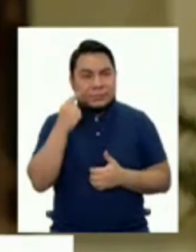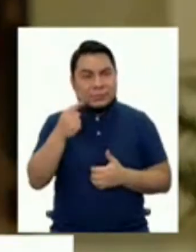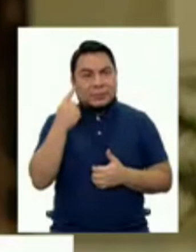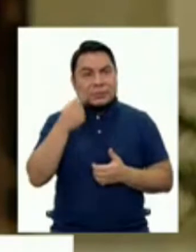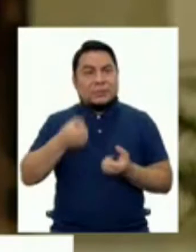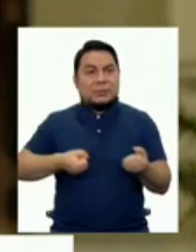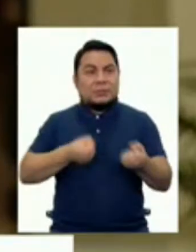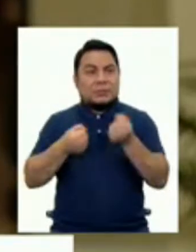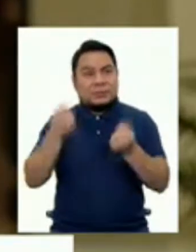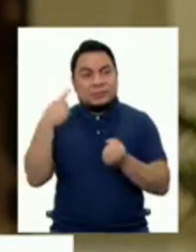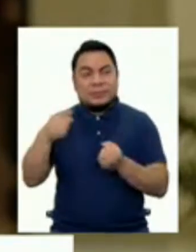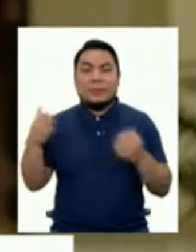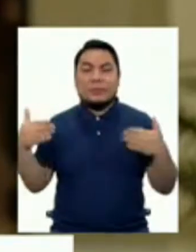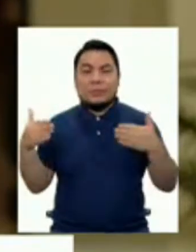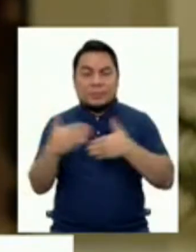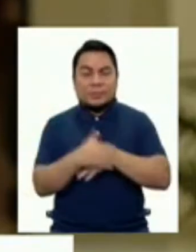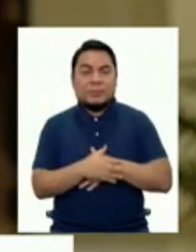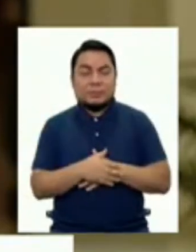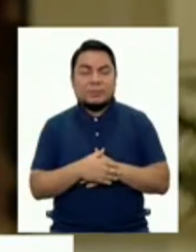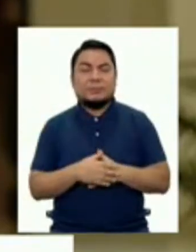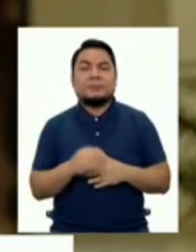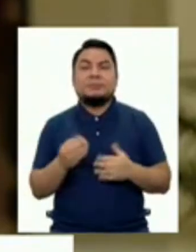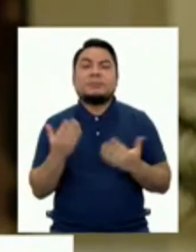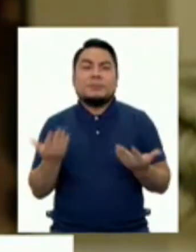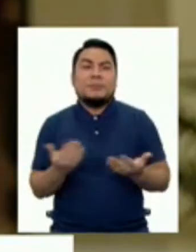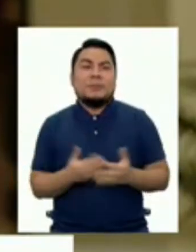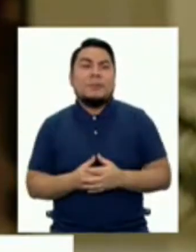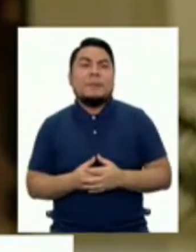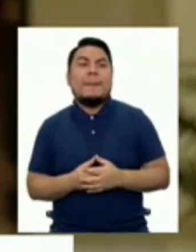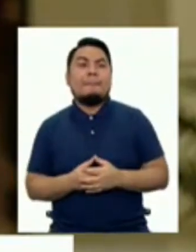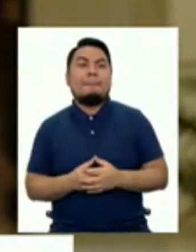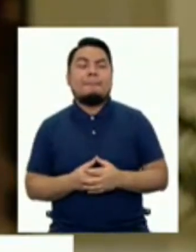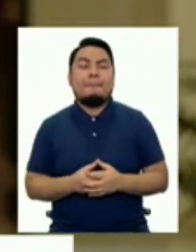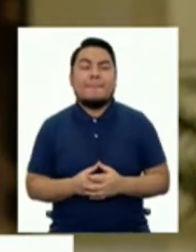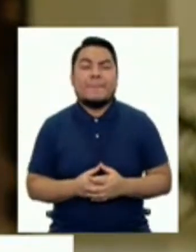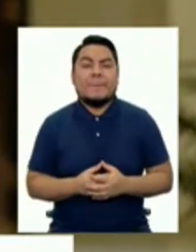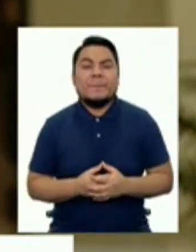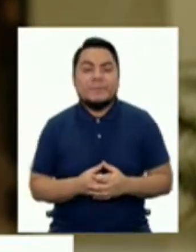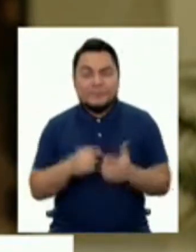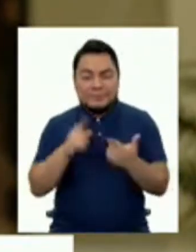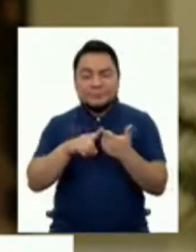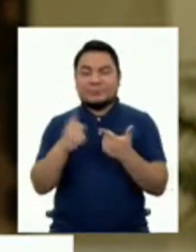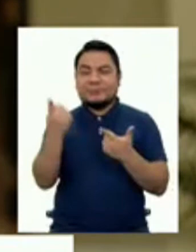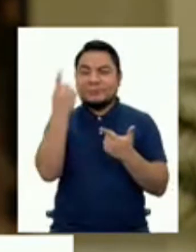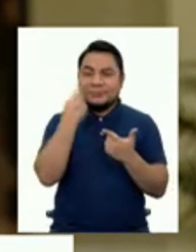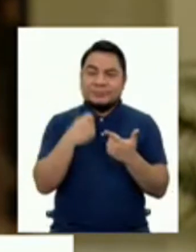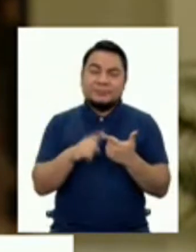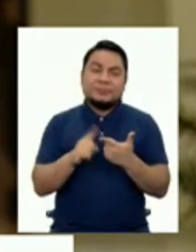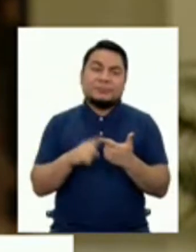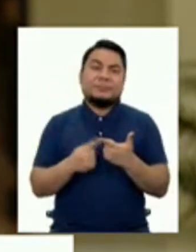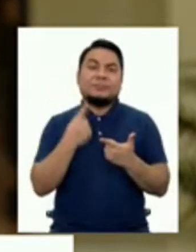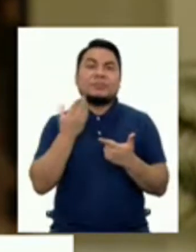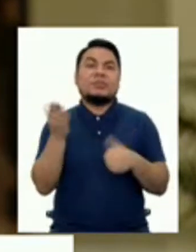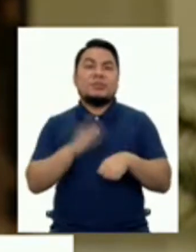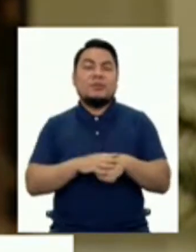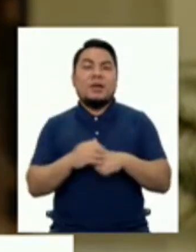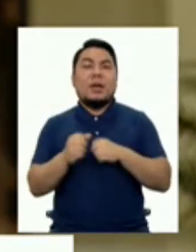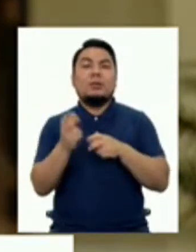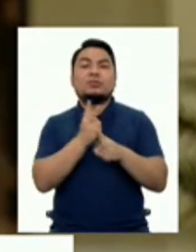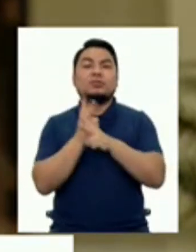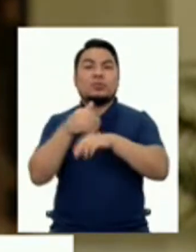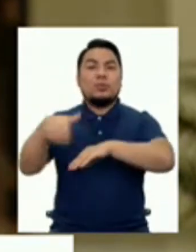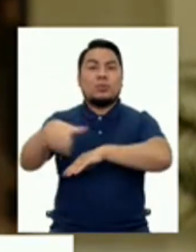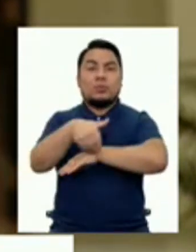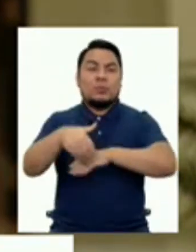agricultores como para pescadores, como se ha visto, también un tema sobre seguridad.